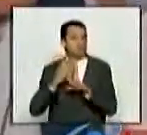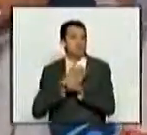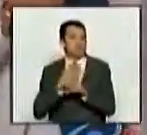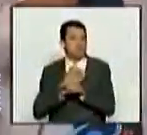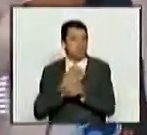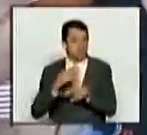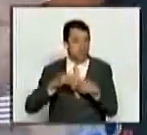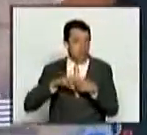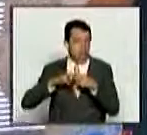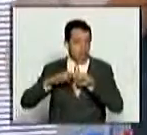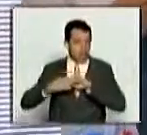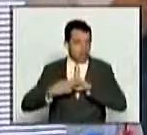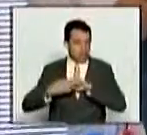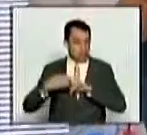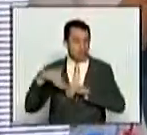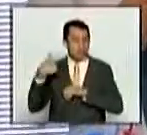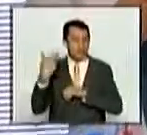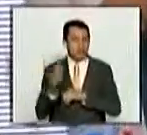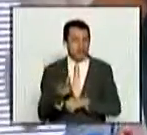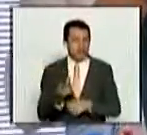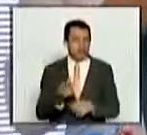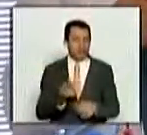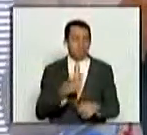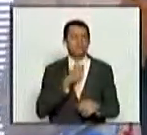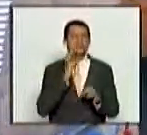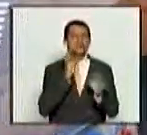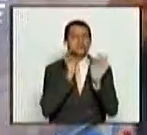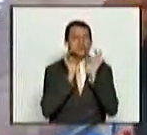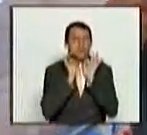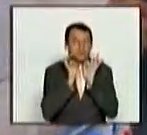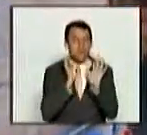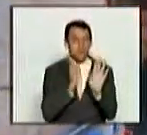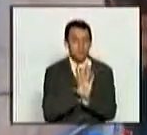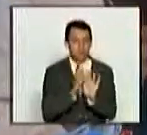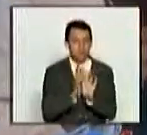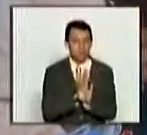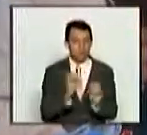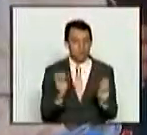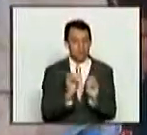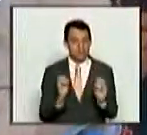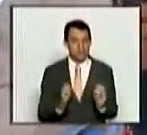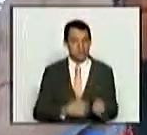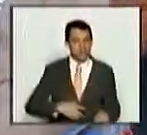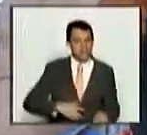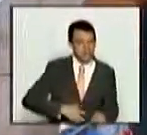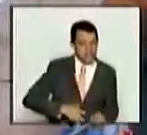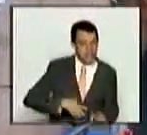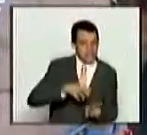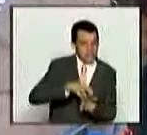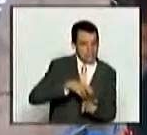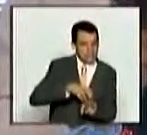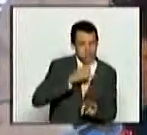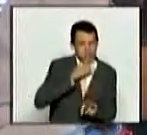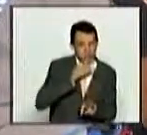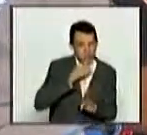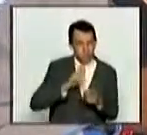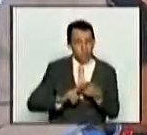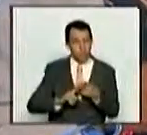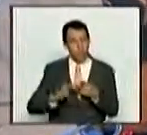luego trastornos tiroideos, trastornos renales y otro tipo de trastornos hormonales.